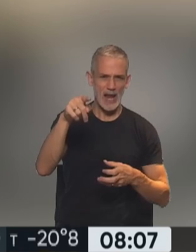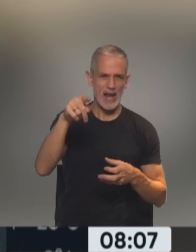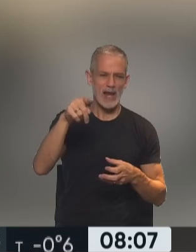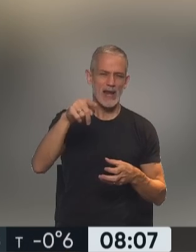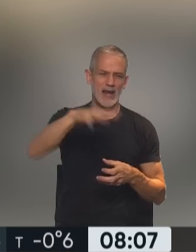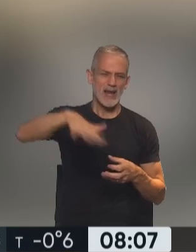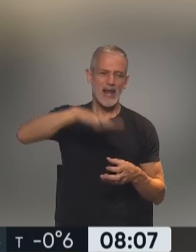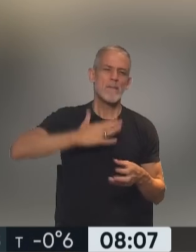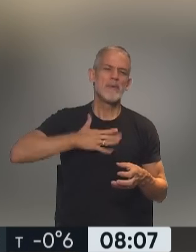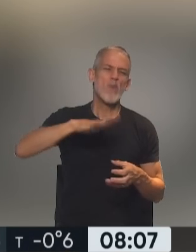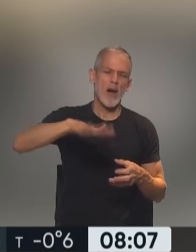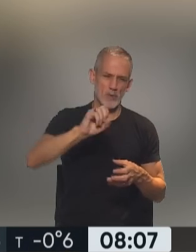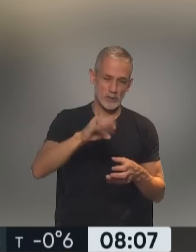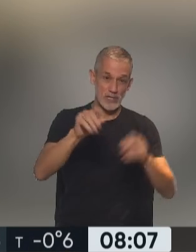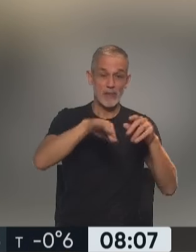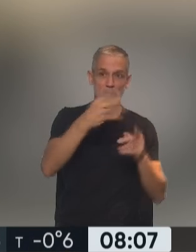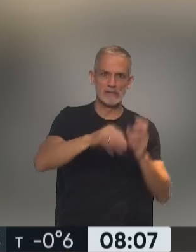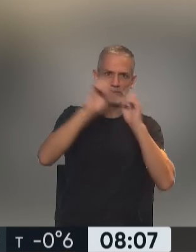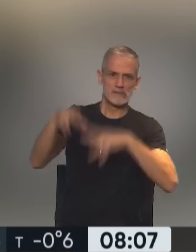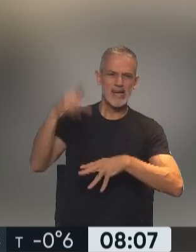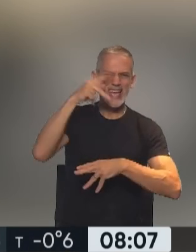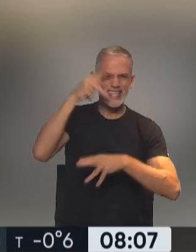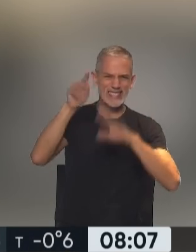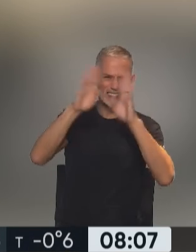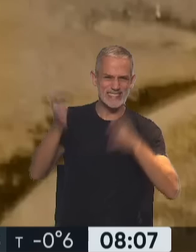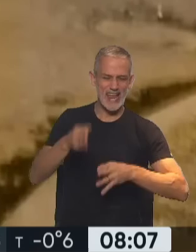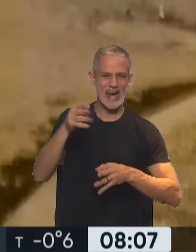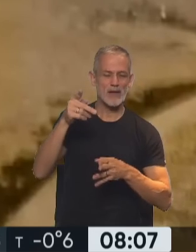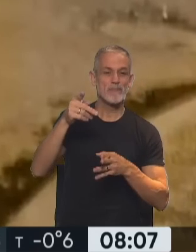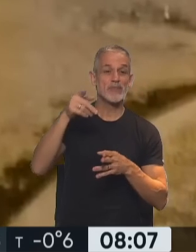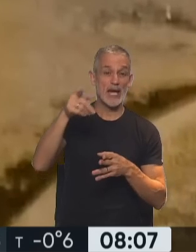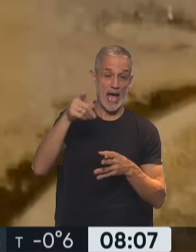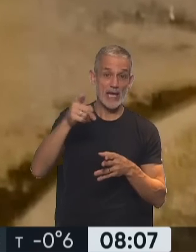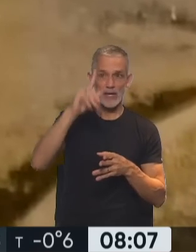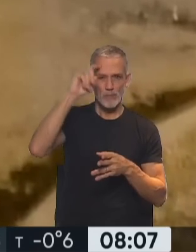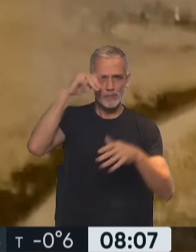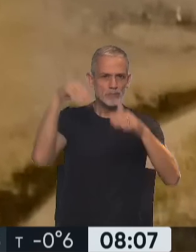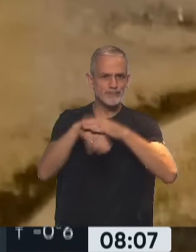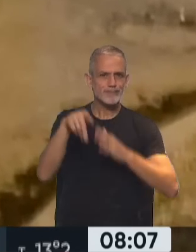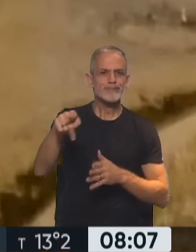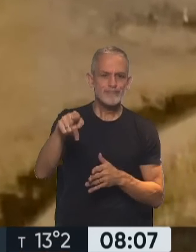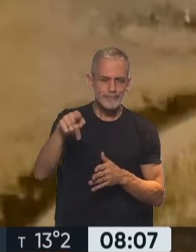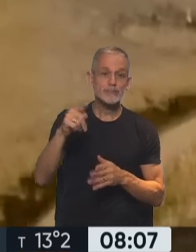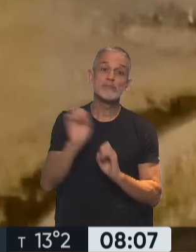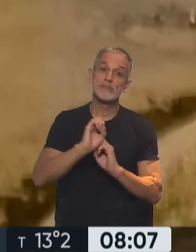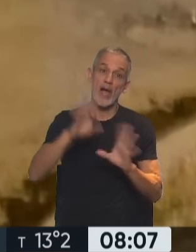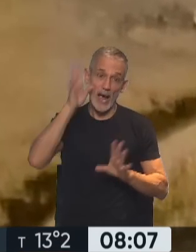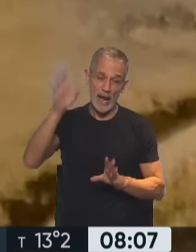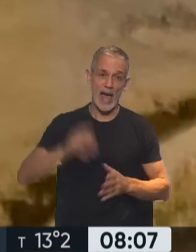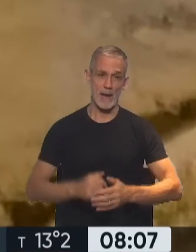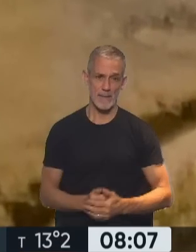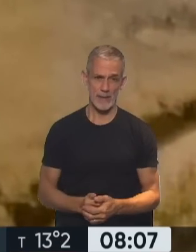luego al néstor kirchner al cruce al hospital el cruce donde está alojado en este momento internado en grave estado